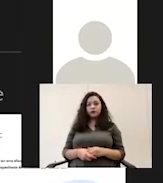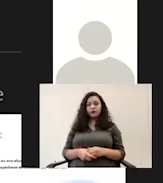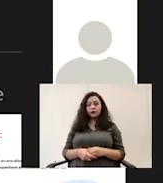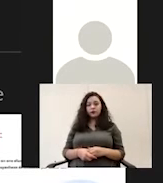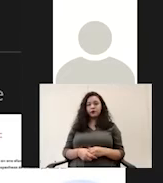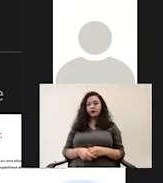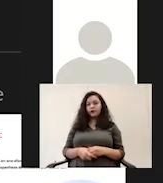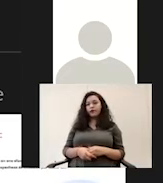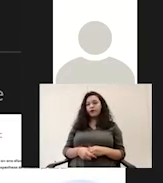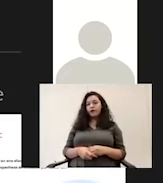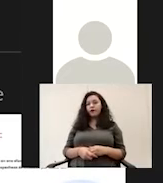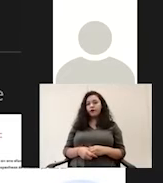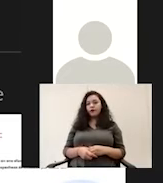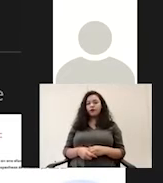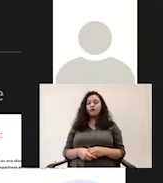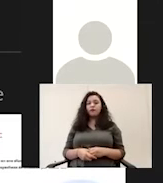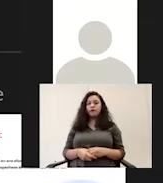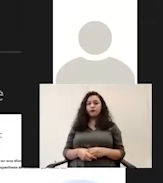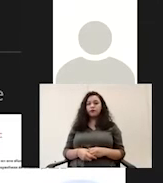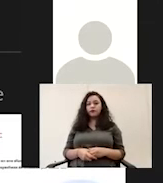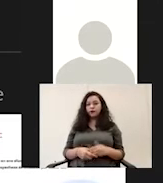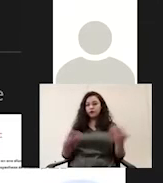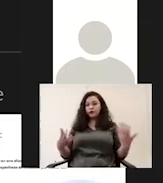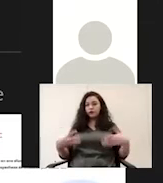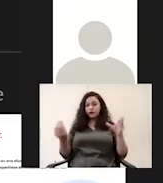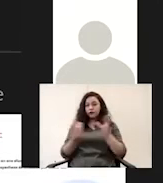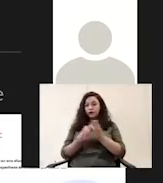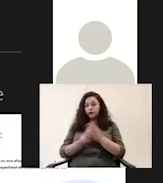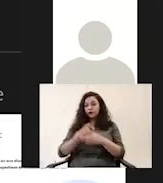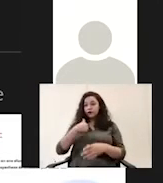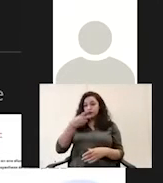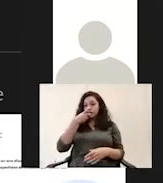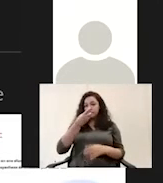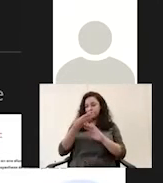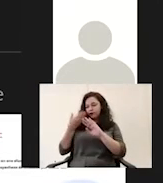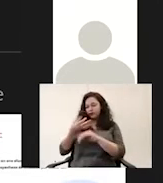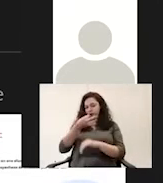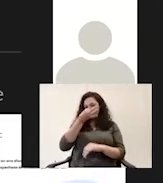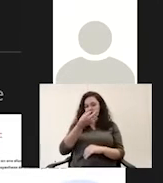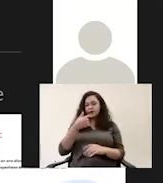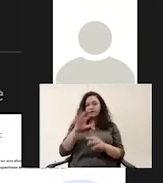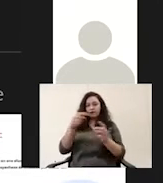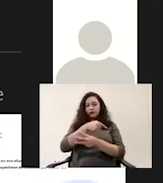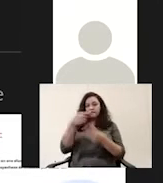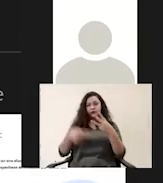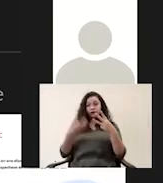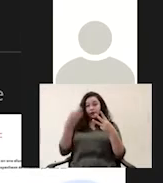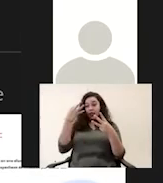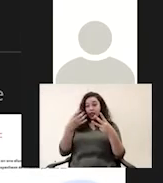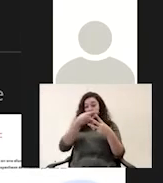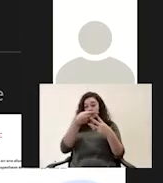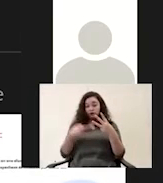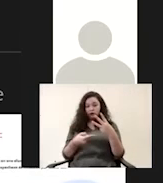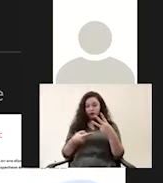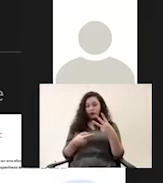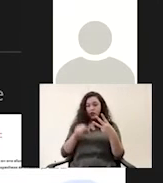Ok, bueno. La capacitación, como les comenté hace un momento, se va a dividir en 3 etapas. La fase